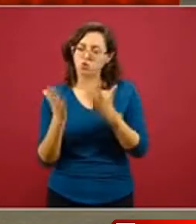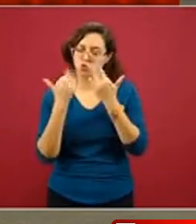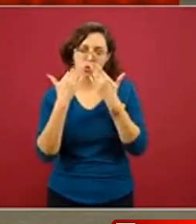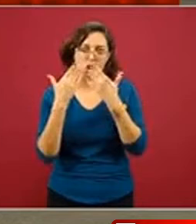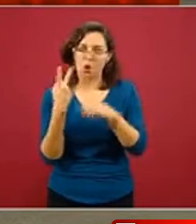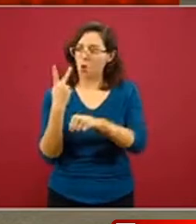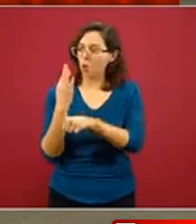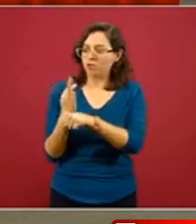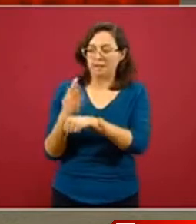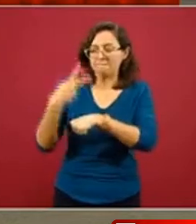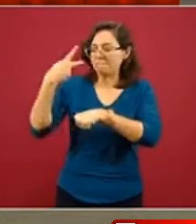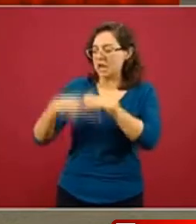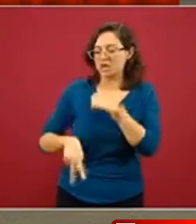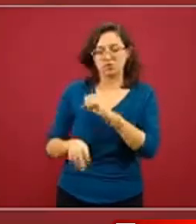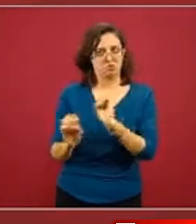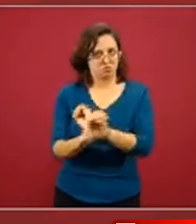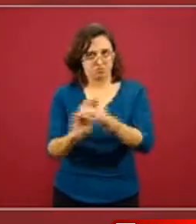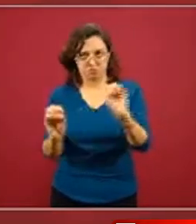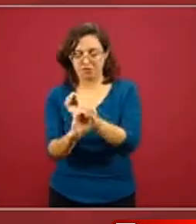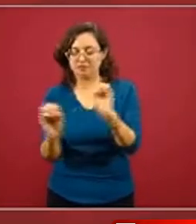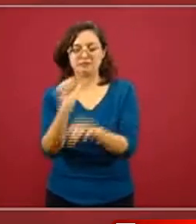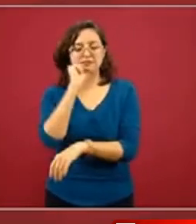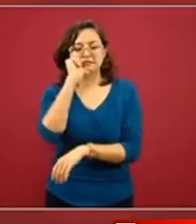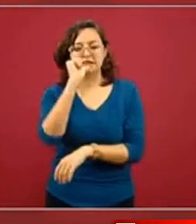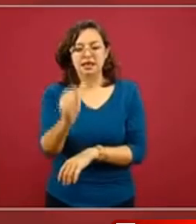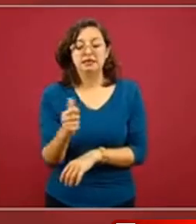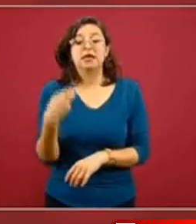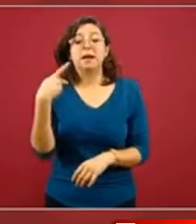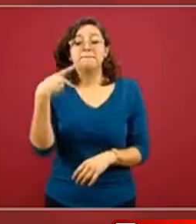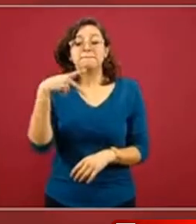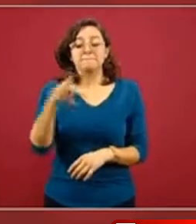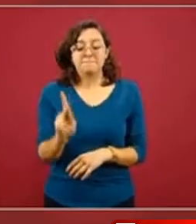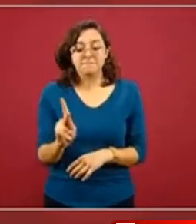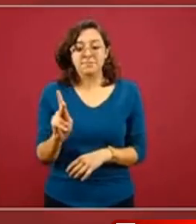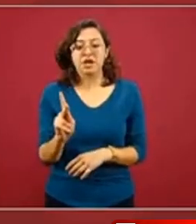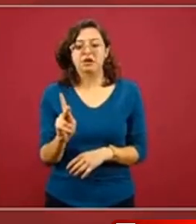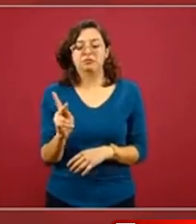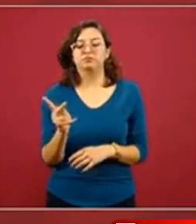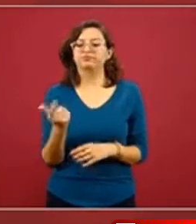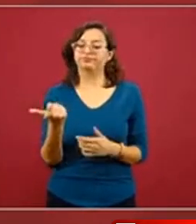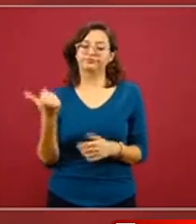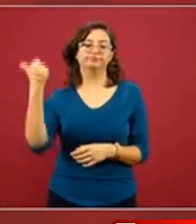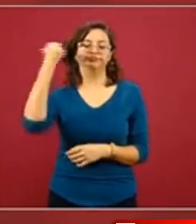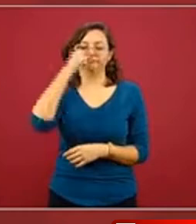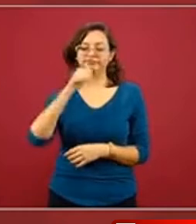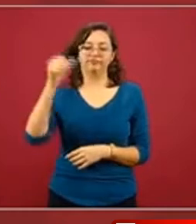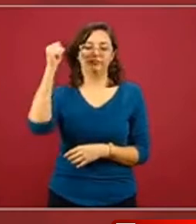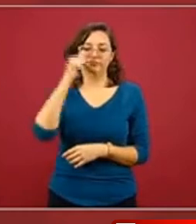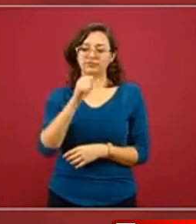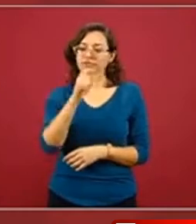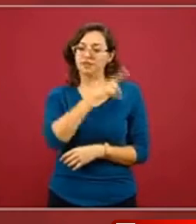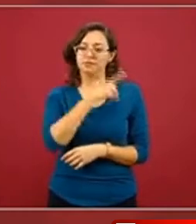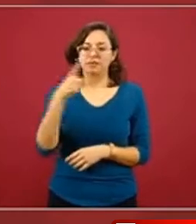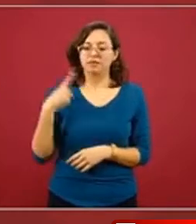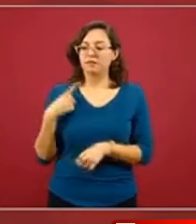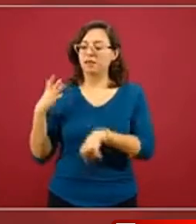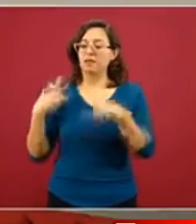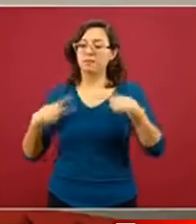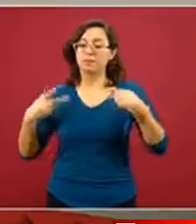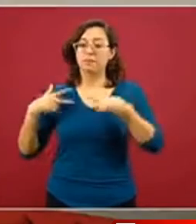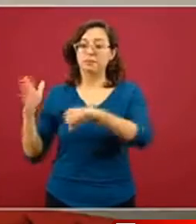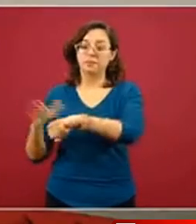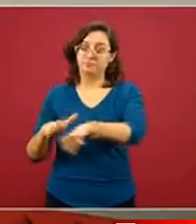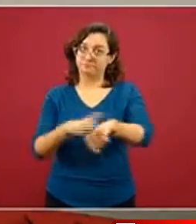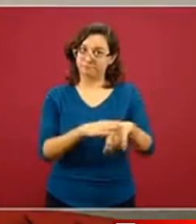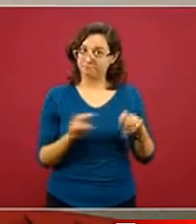es una posibilidad como riesgo. Sin embargo, continúan siempre el alertamiento a la población de decirle